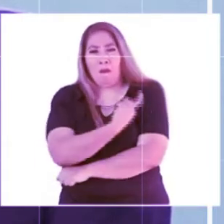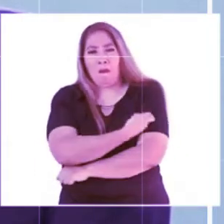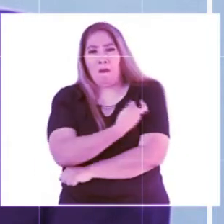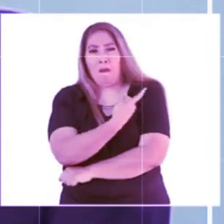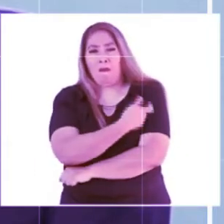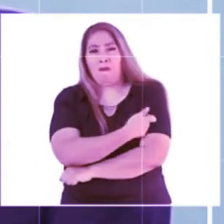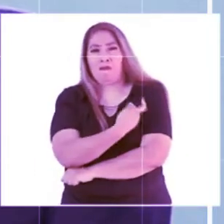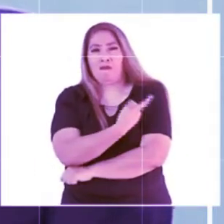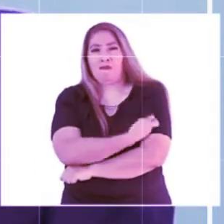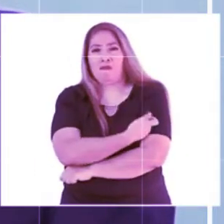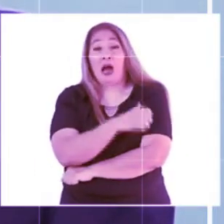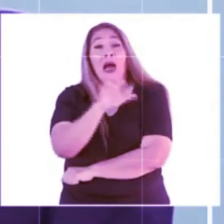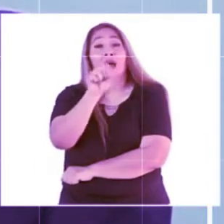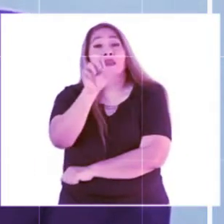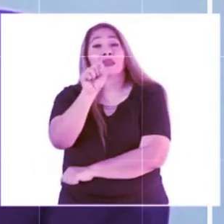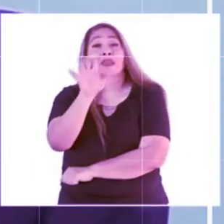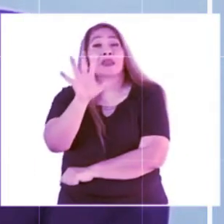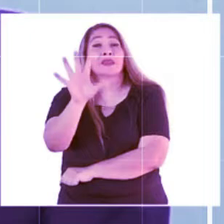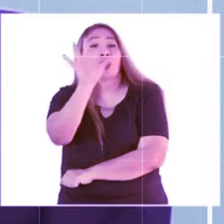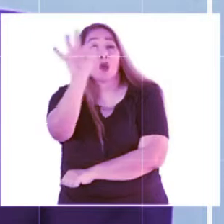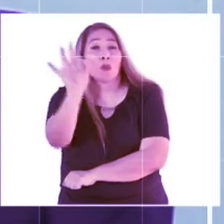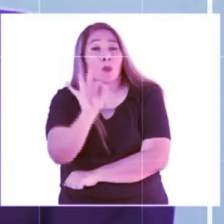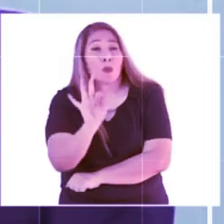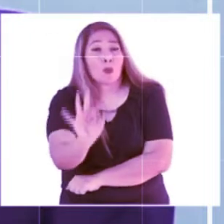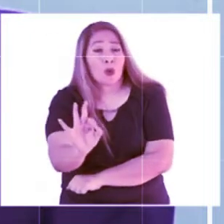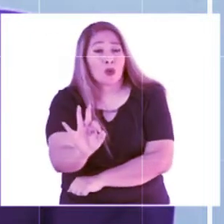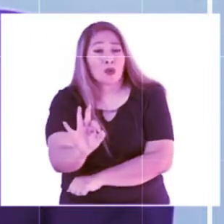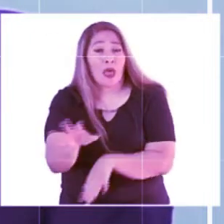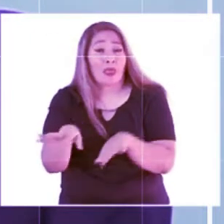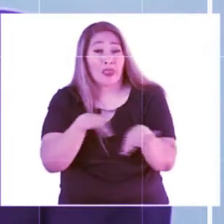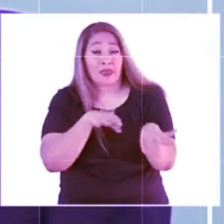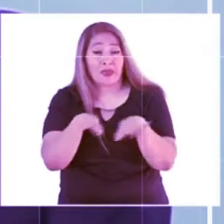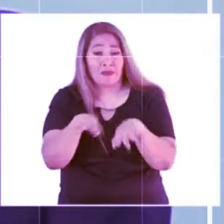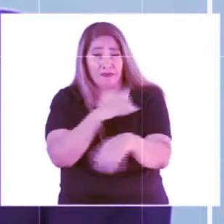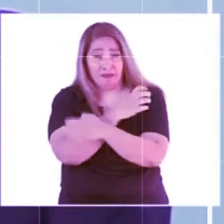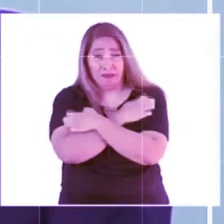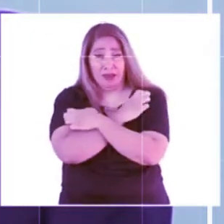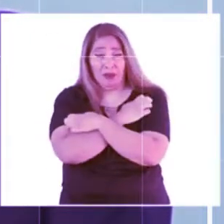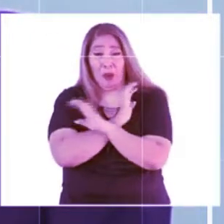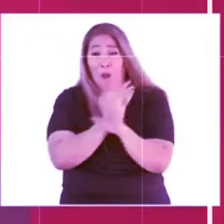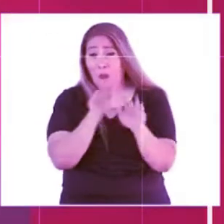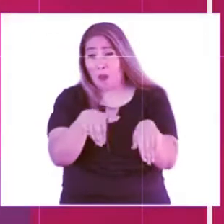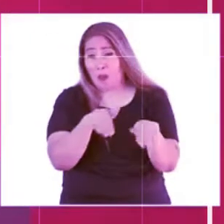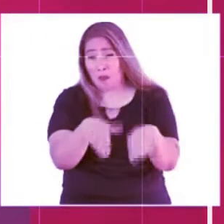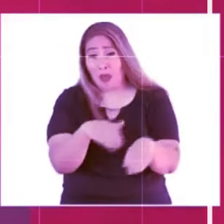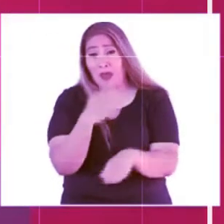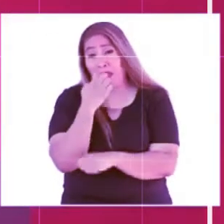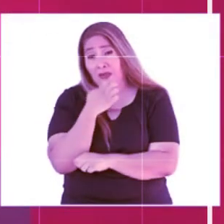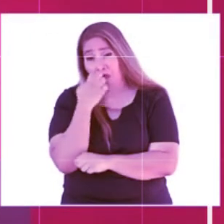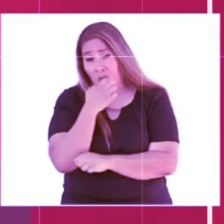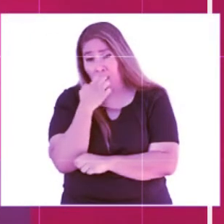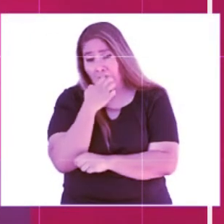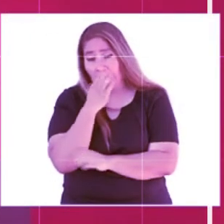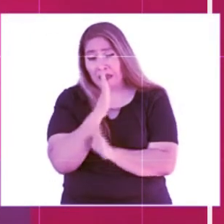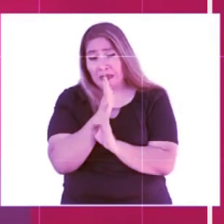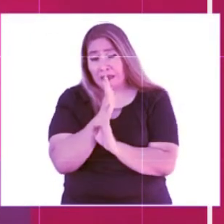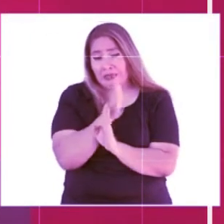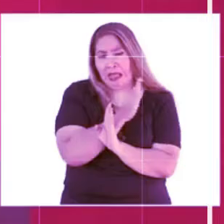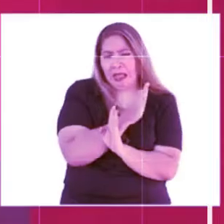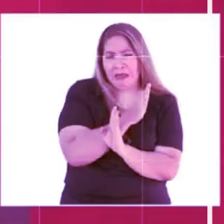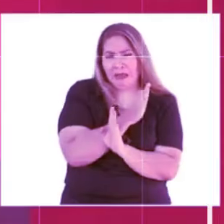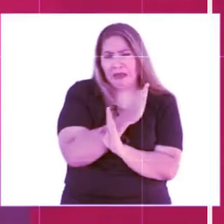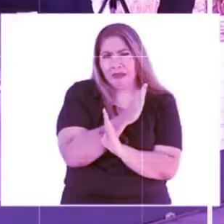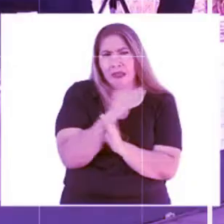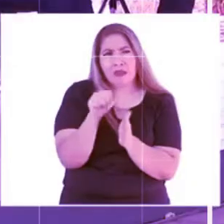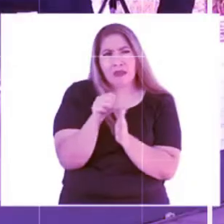vacunando al 65% de los trabajadores de la educación de nuestro país, y antes de que termine